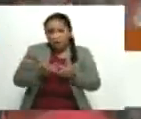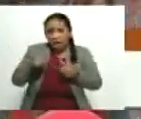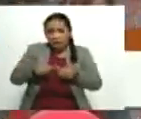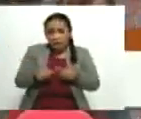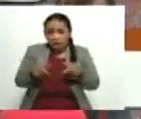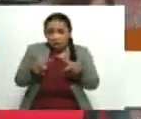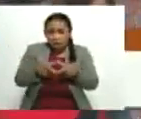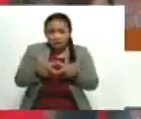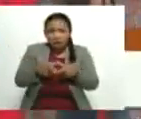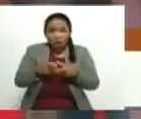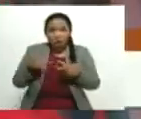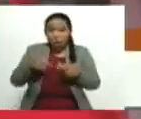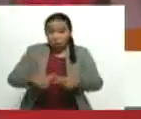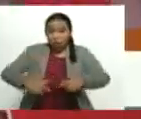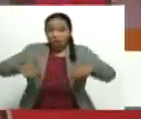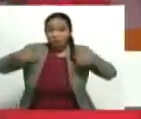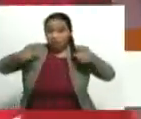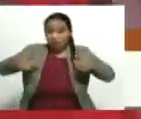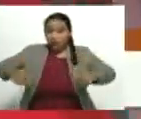Una señora.